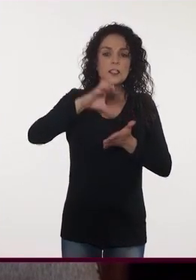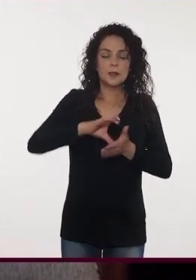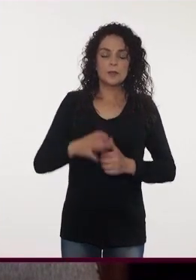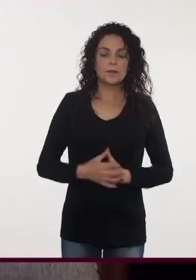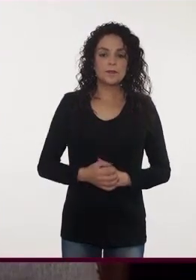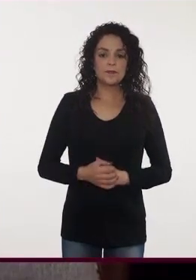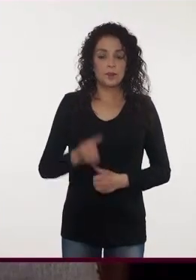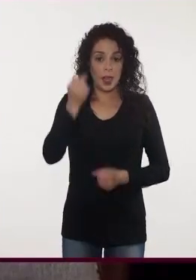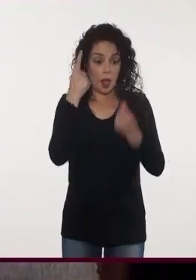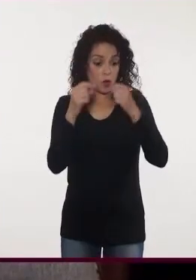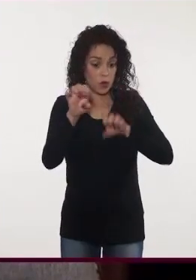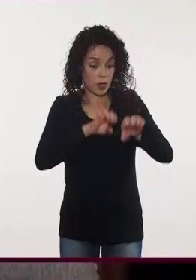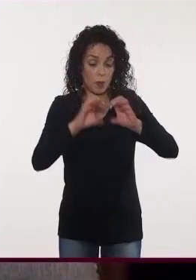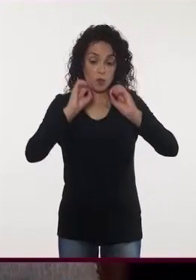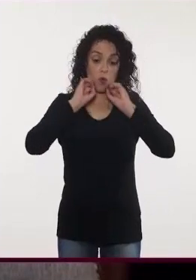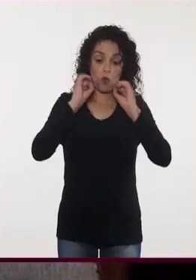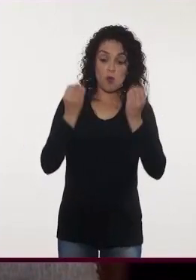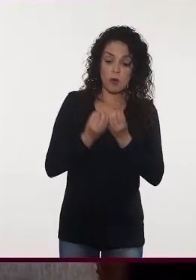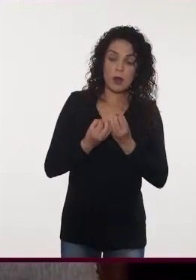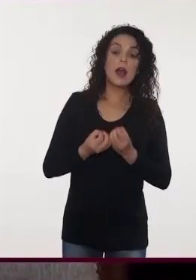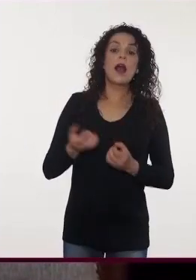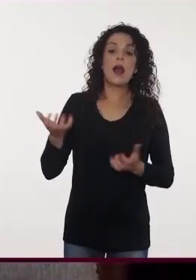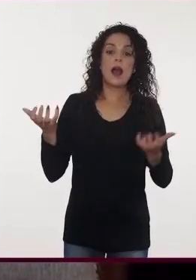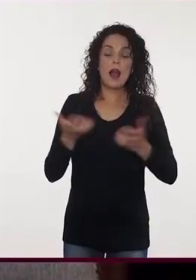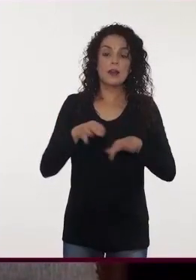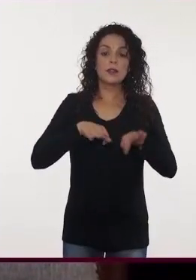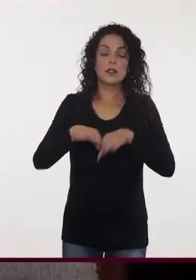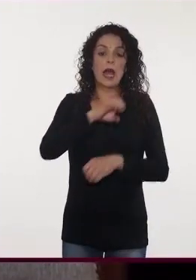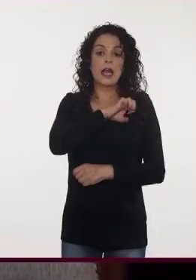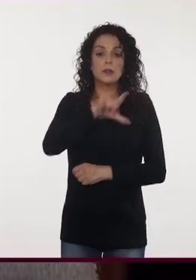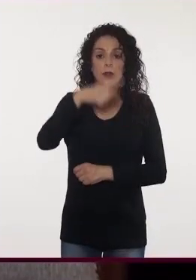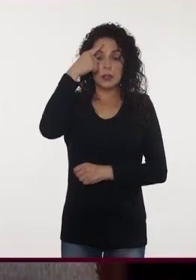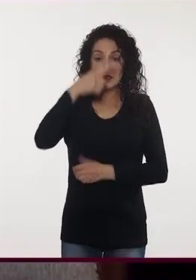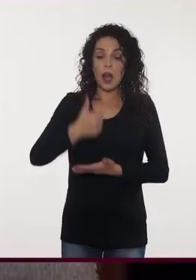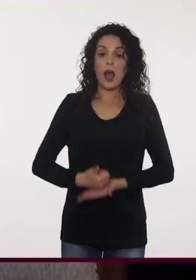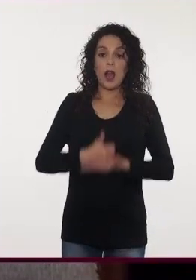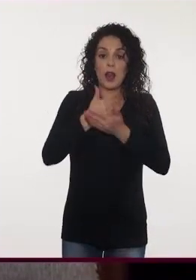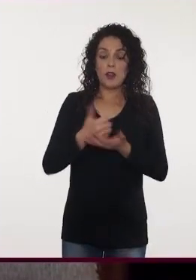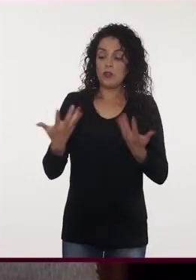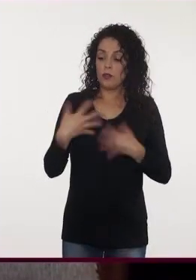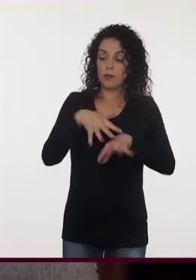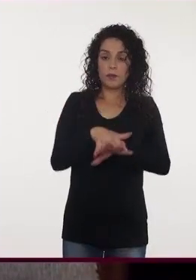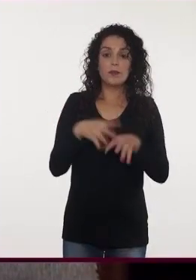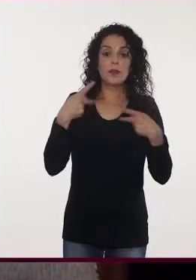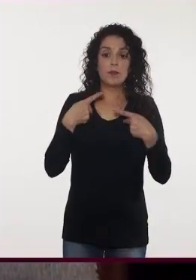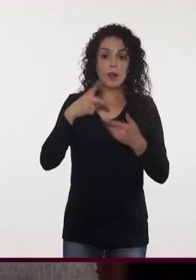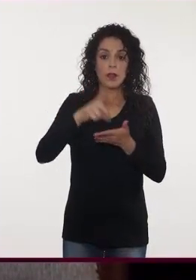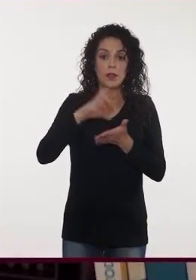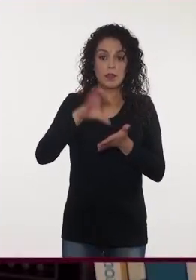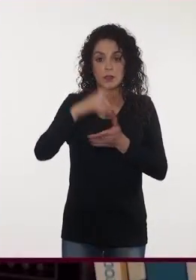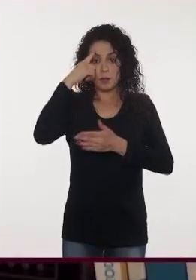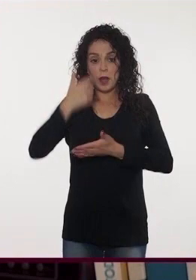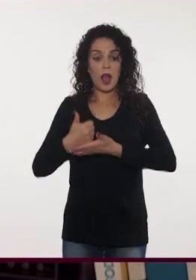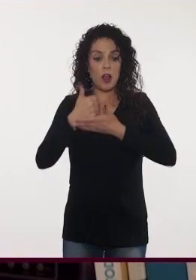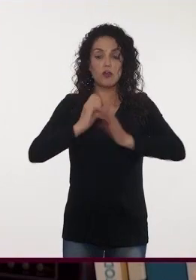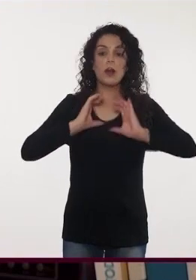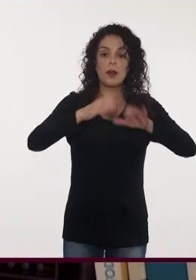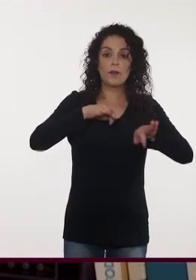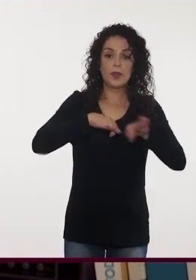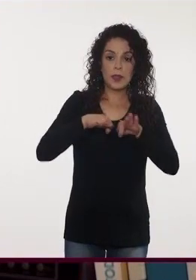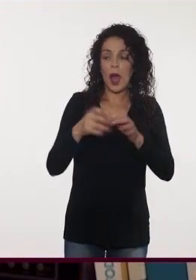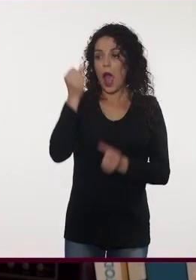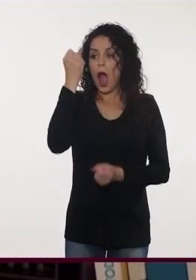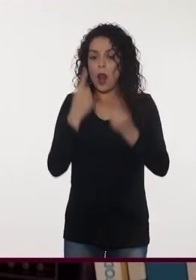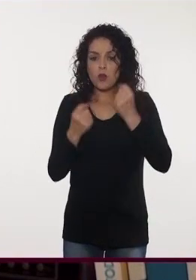Algunas organizaciones llevan a cabo trabajo especializado para integrar a las personas con discapacidad al trabajo. Algunas de ellas